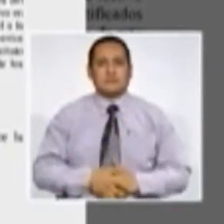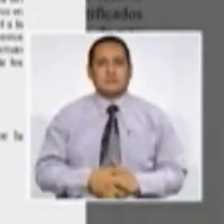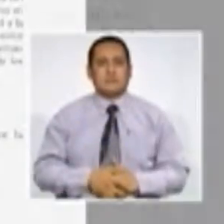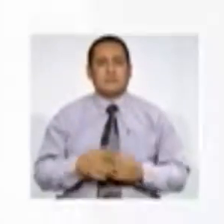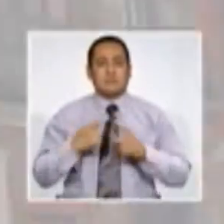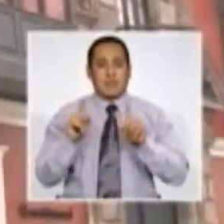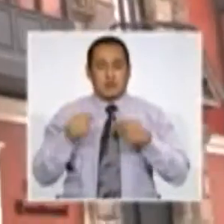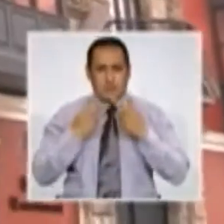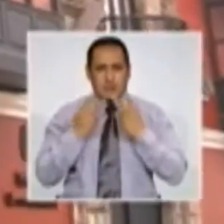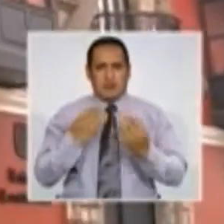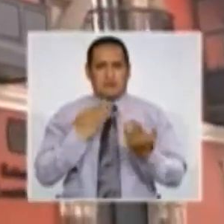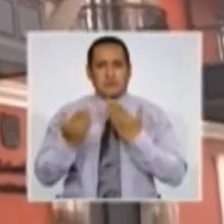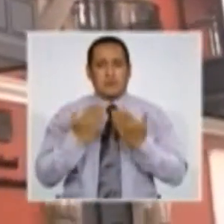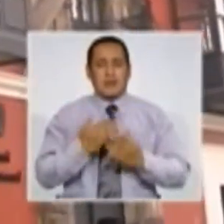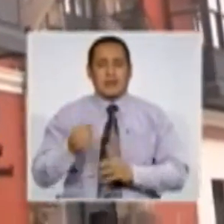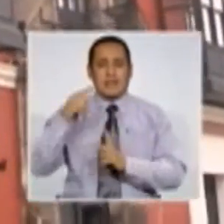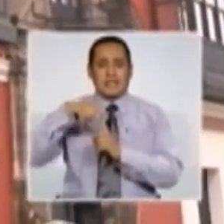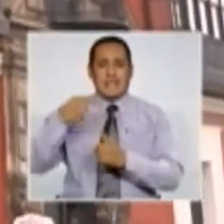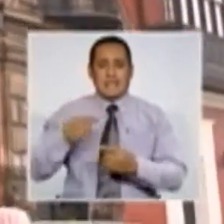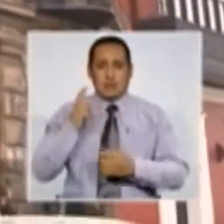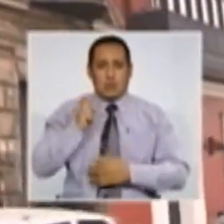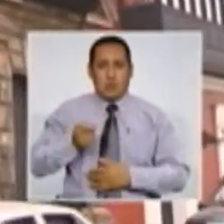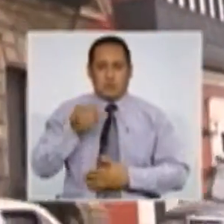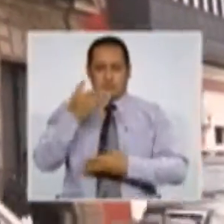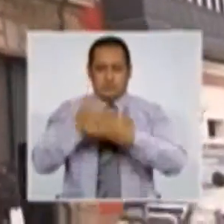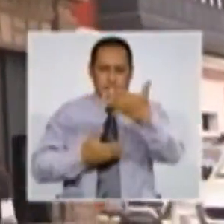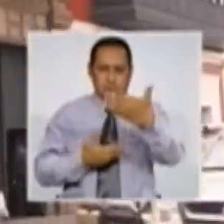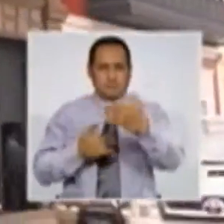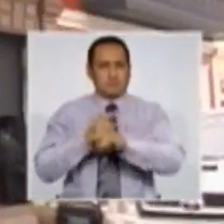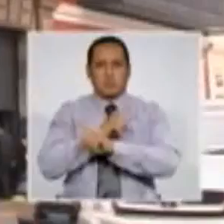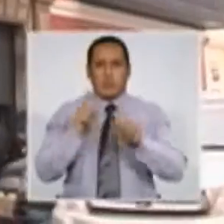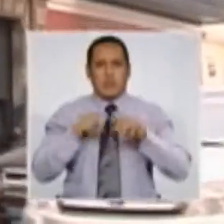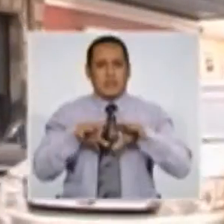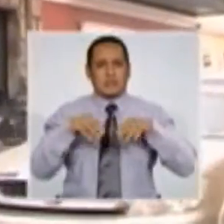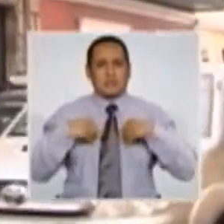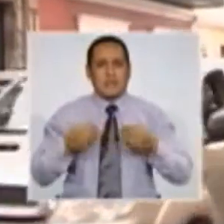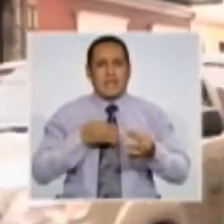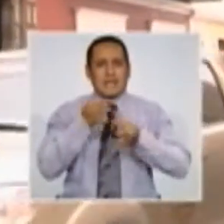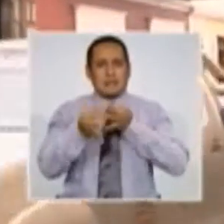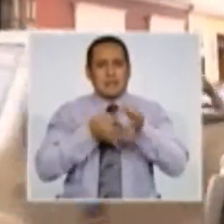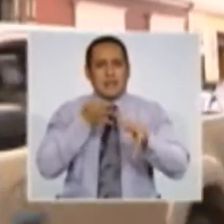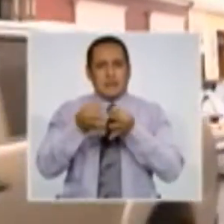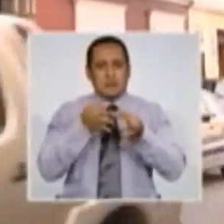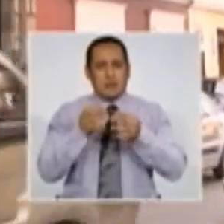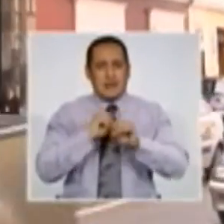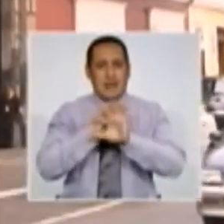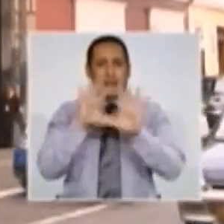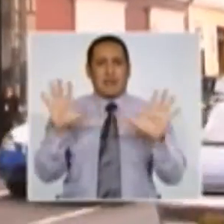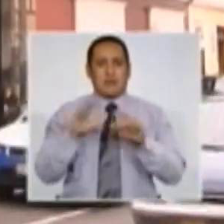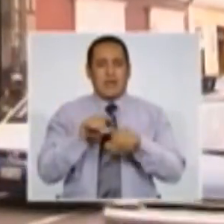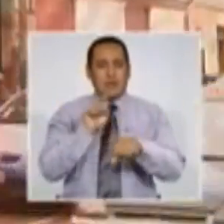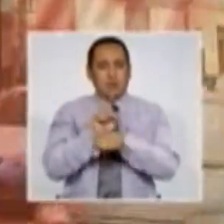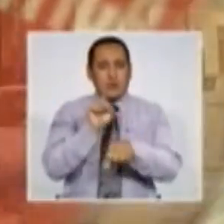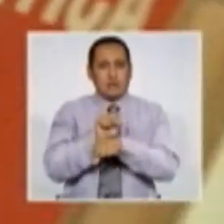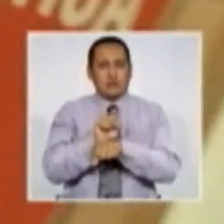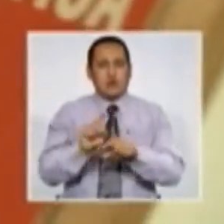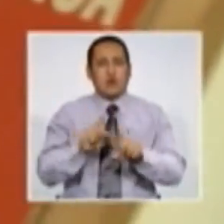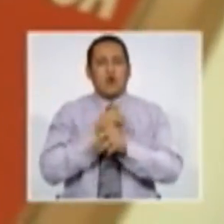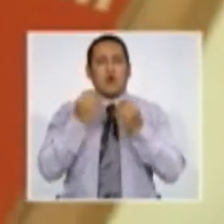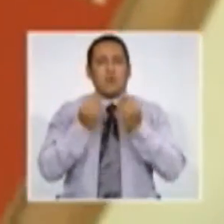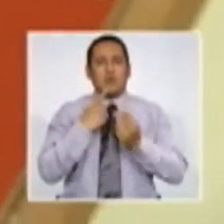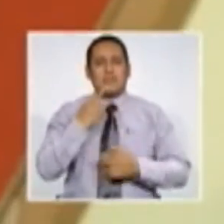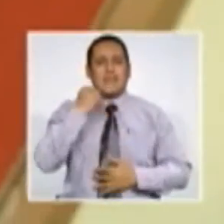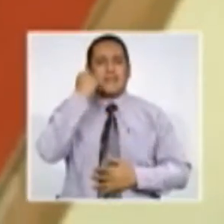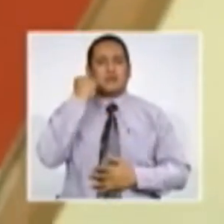servicio. Situación y demanda que el Tribunal Constitucional declaró infundada, señalando y subrayando a la